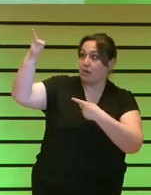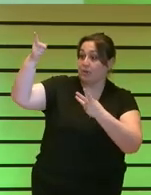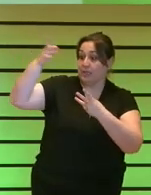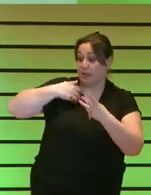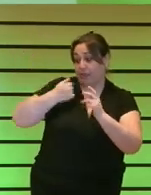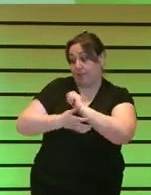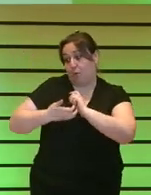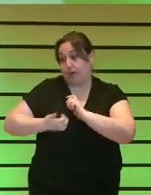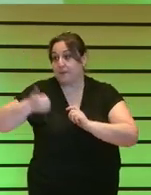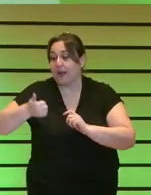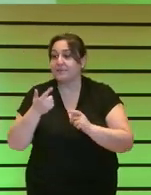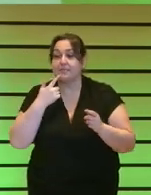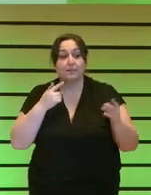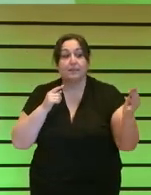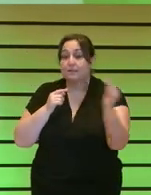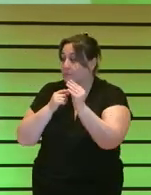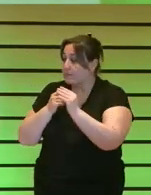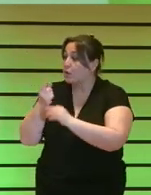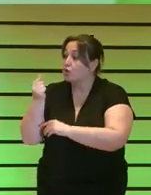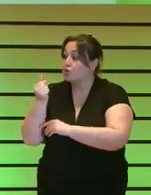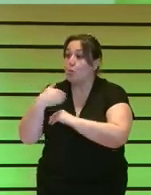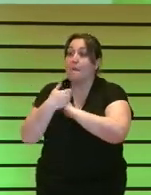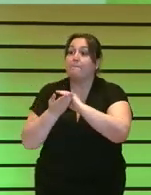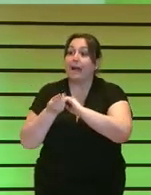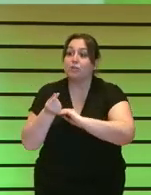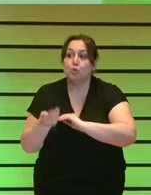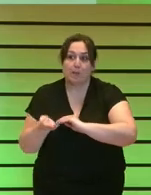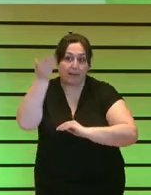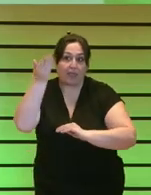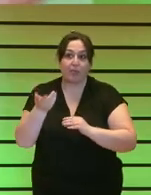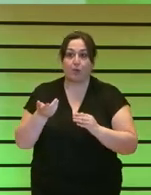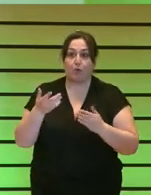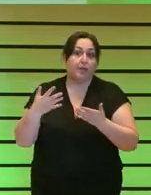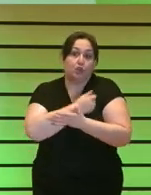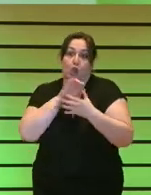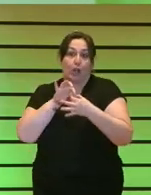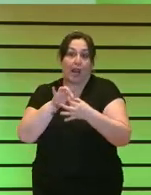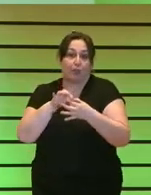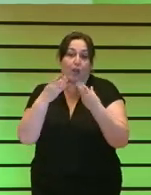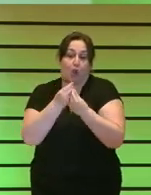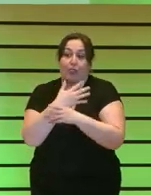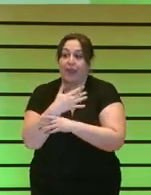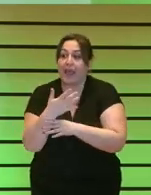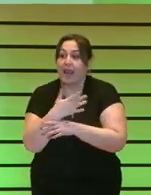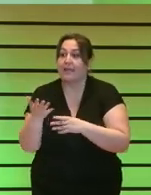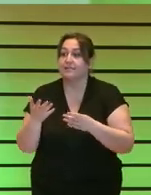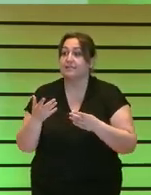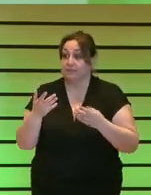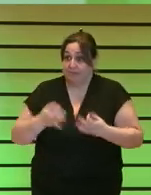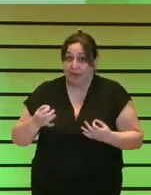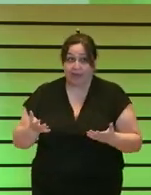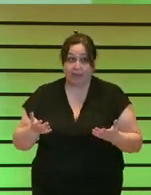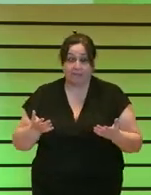más Perdón sube el precio del pan y de todo lo relacionado sí no